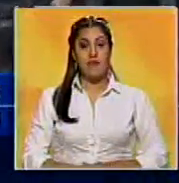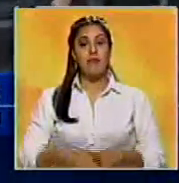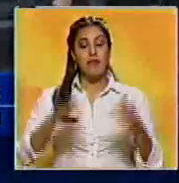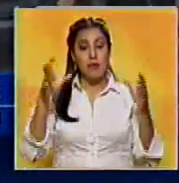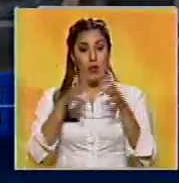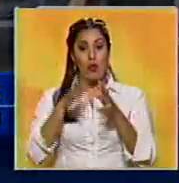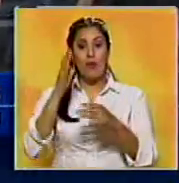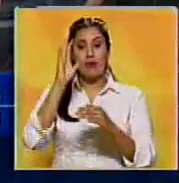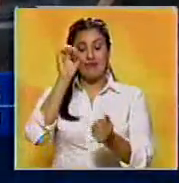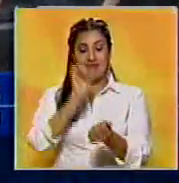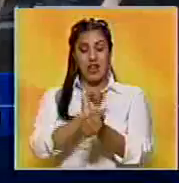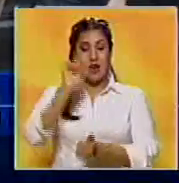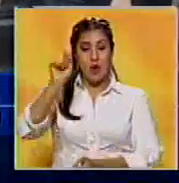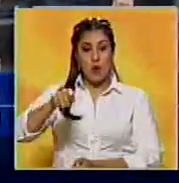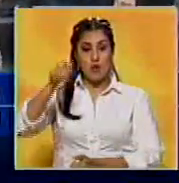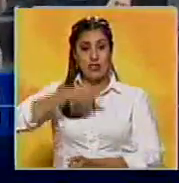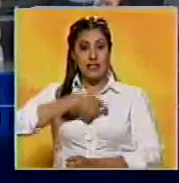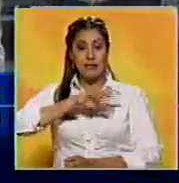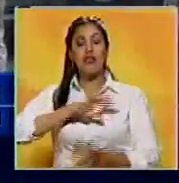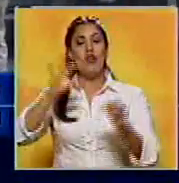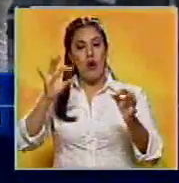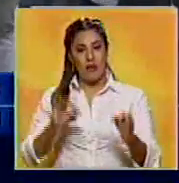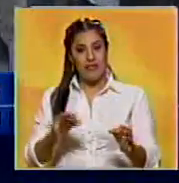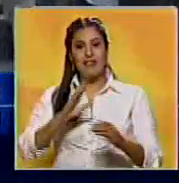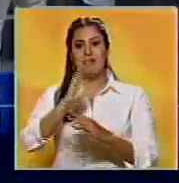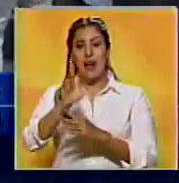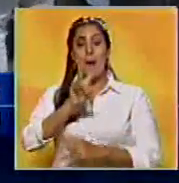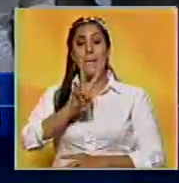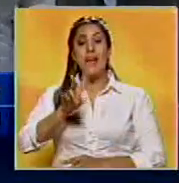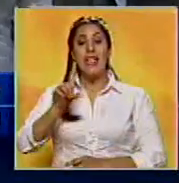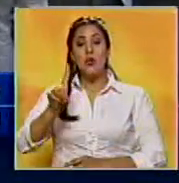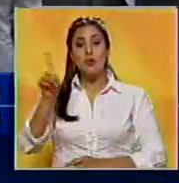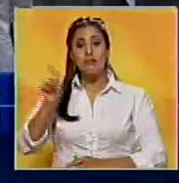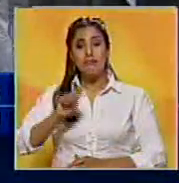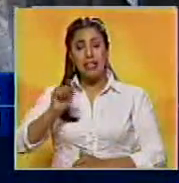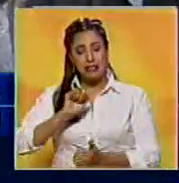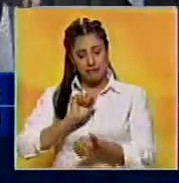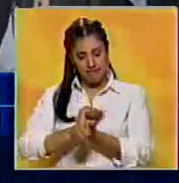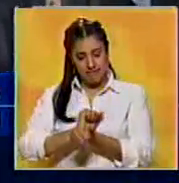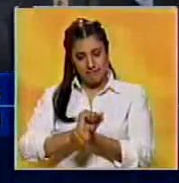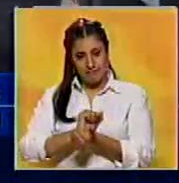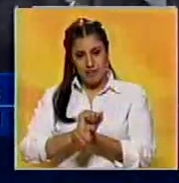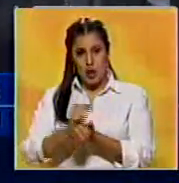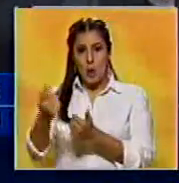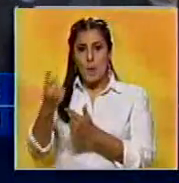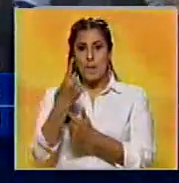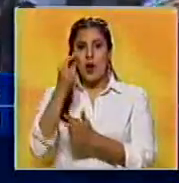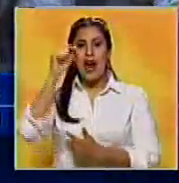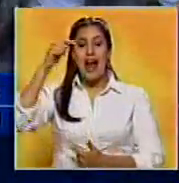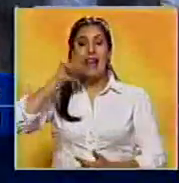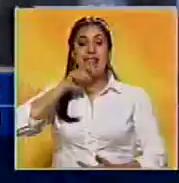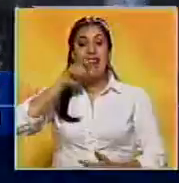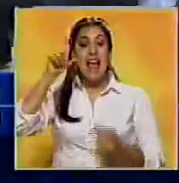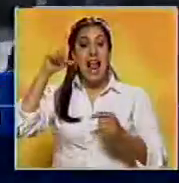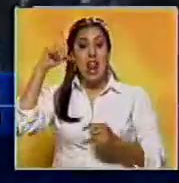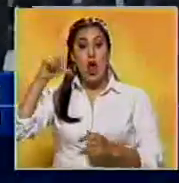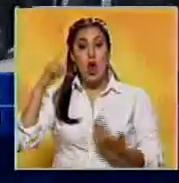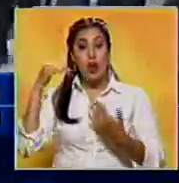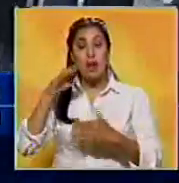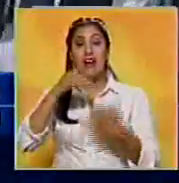La sala penal del Tribunal Supremo de España confirmó la condena de 21 meses de prisión impuesta a Lionel Messi como autor